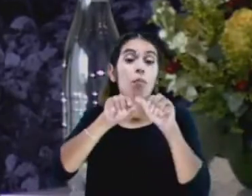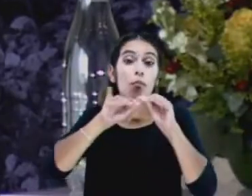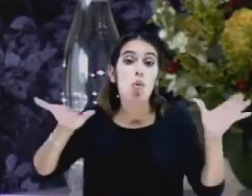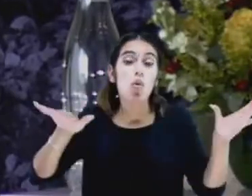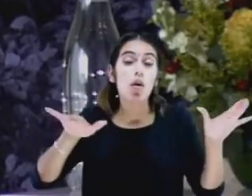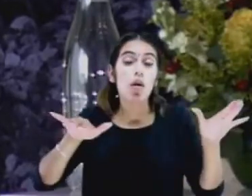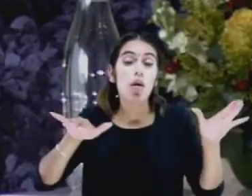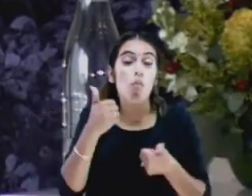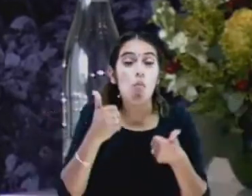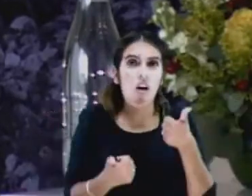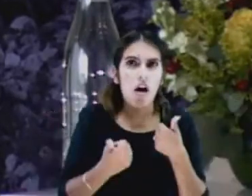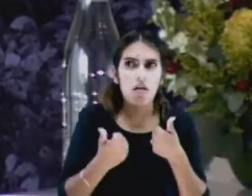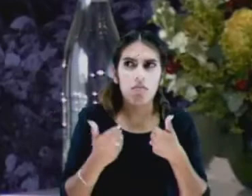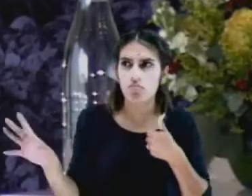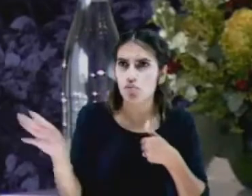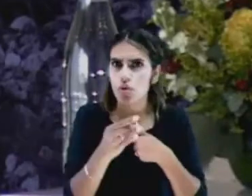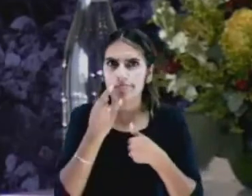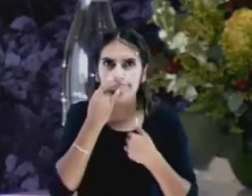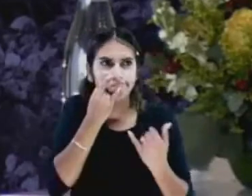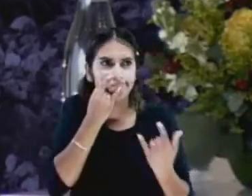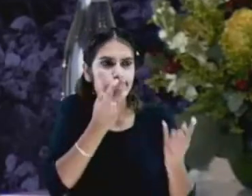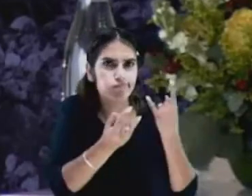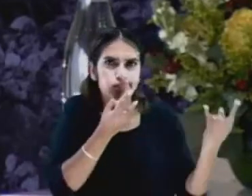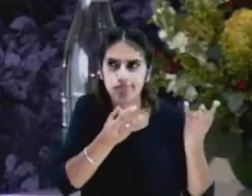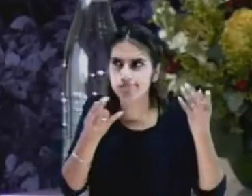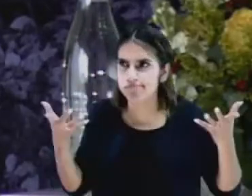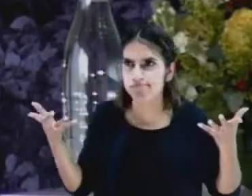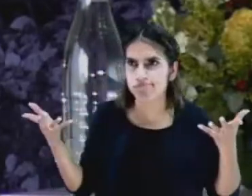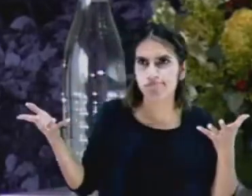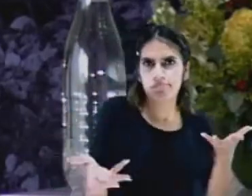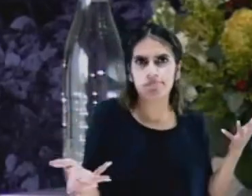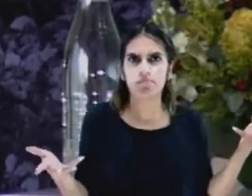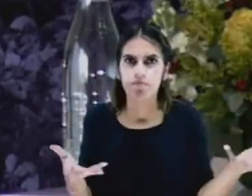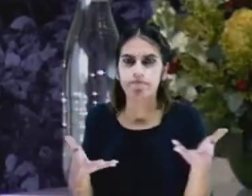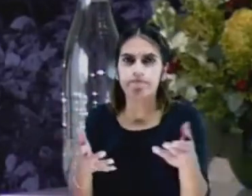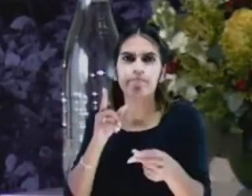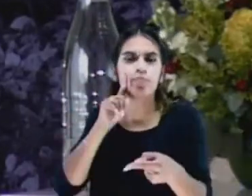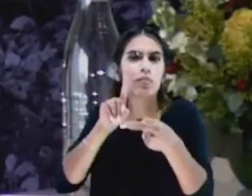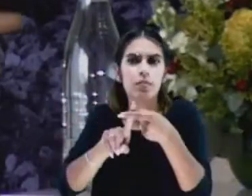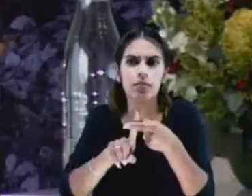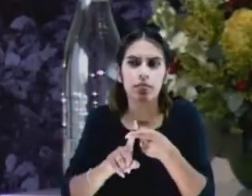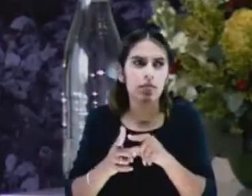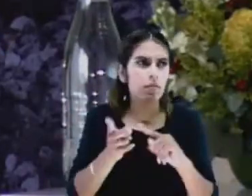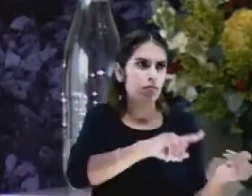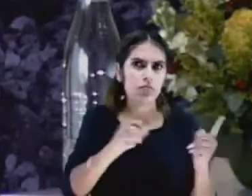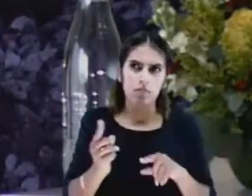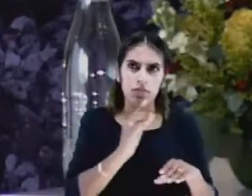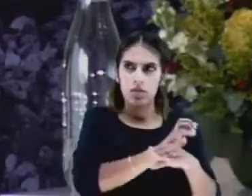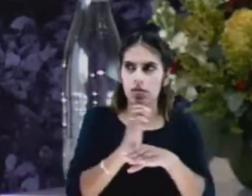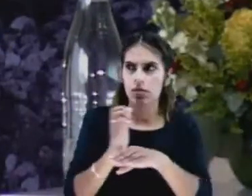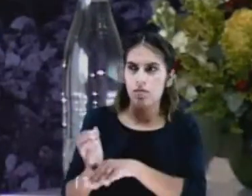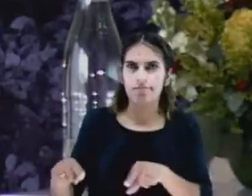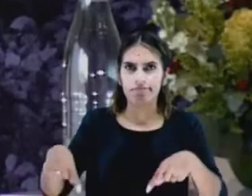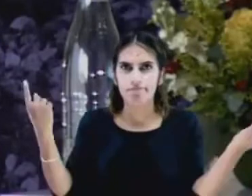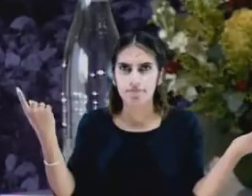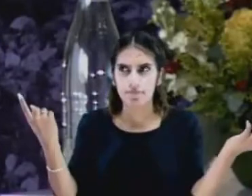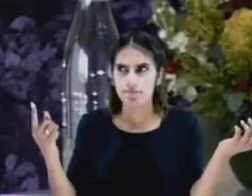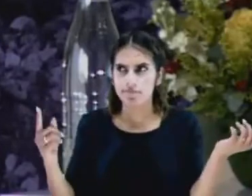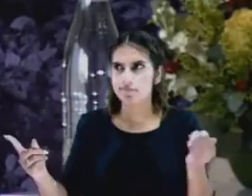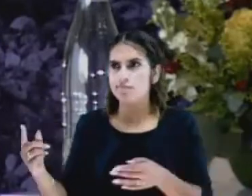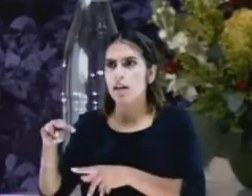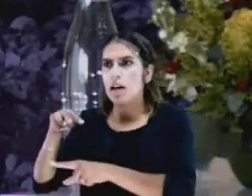puede coadyuvar para lograr ese fin de que pelé en entrega lenta tales recursos públicos contra el recurso público